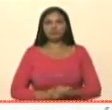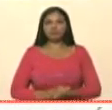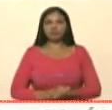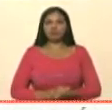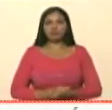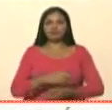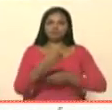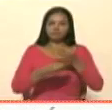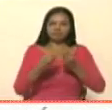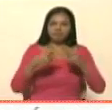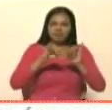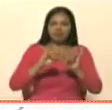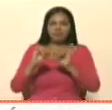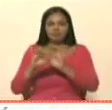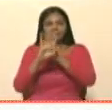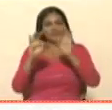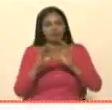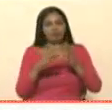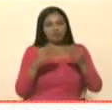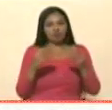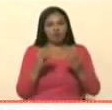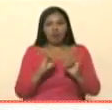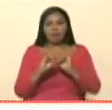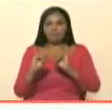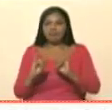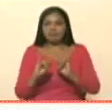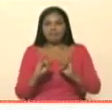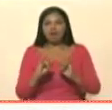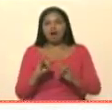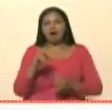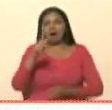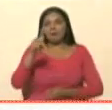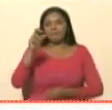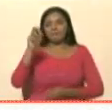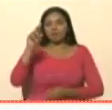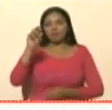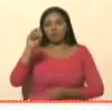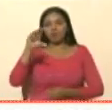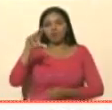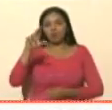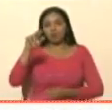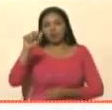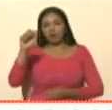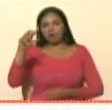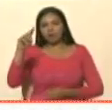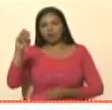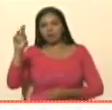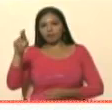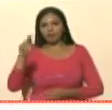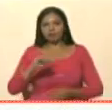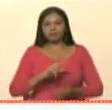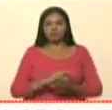actuó, hizo actuaciones como supuesto procurador ante los tribunales de los Estados Unidos.